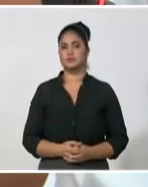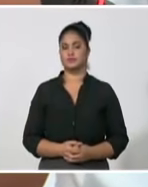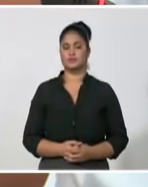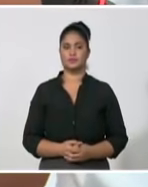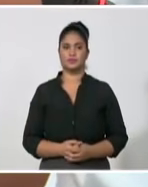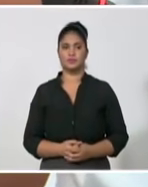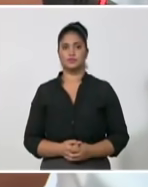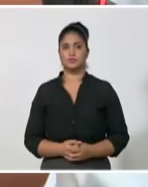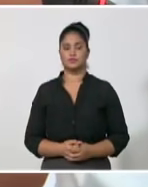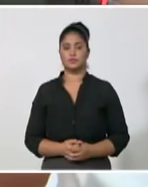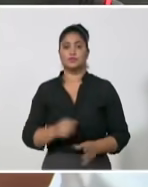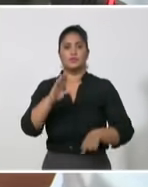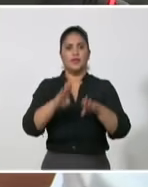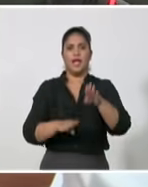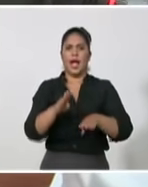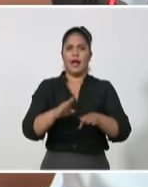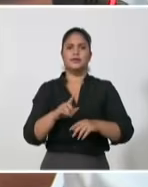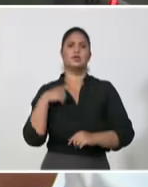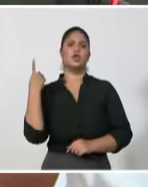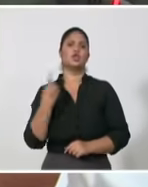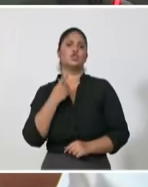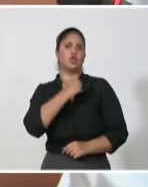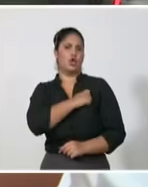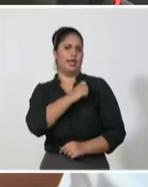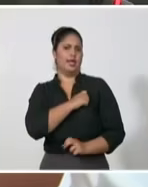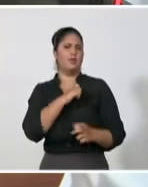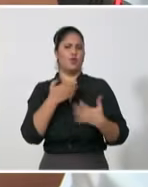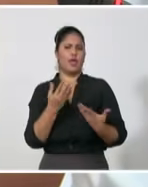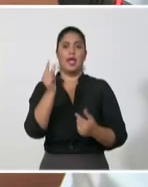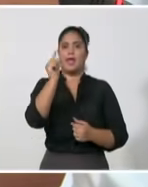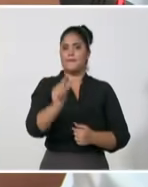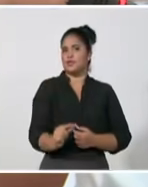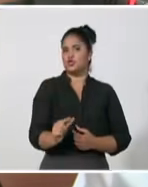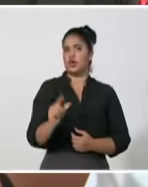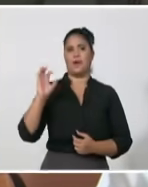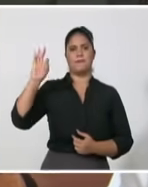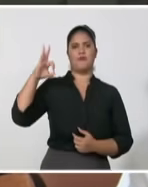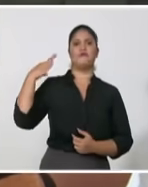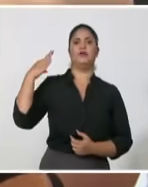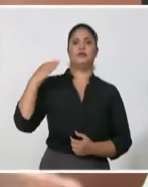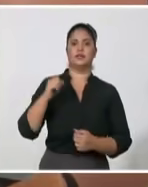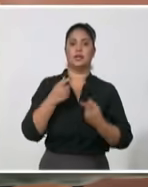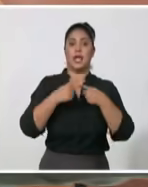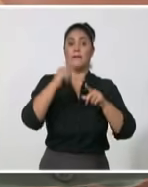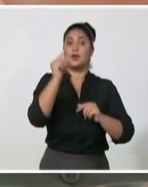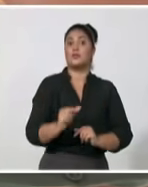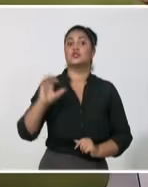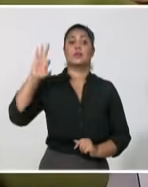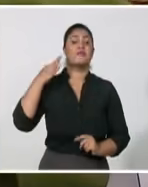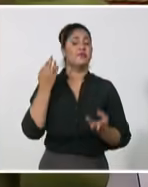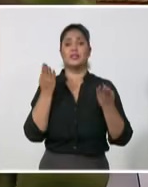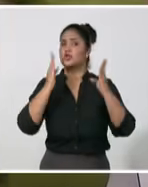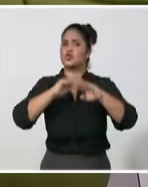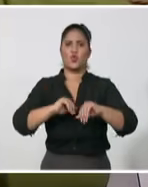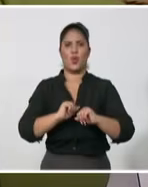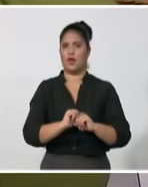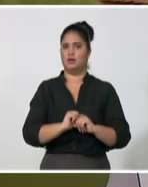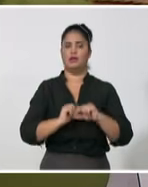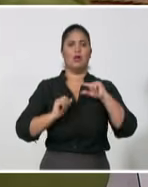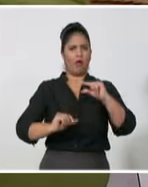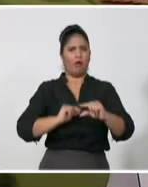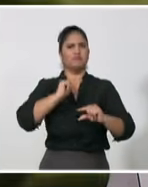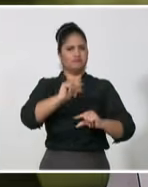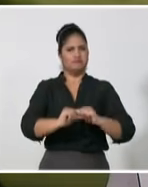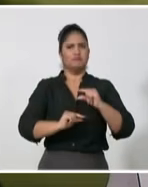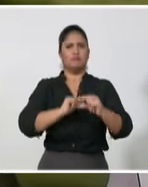para cumplir con el por ciento ponemos a alguien que no reúna las cualidades y decimos no tenemos los proyectos internos y no es poner un negro